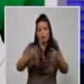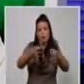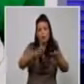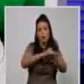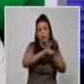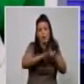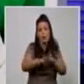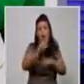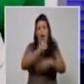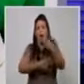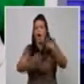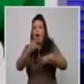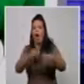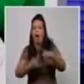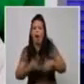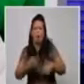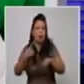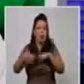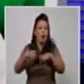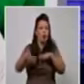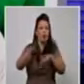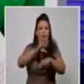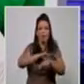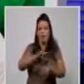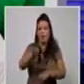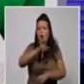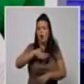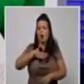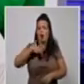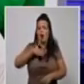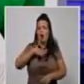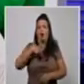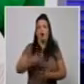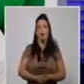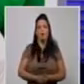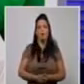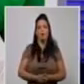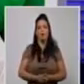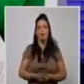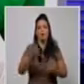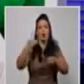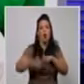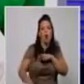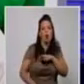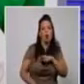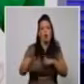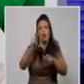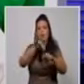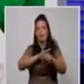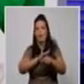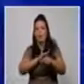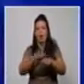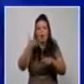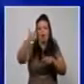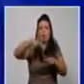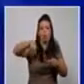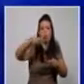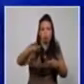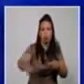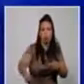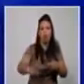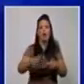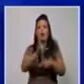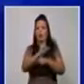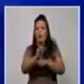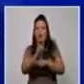lavado de las manos, la desinfección, es algo que influye en todas estas cosas. Por eso le llamamos nueva normalidad. Agradecerle